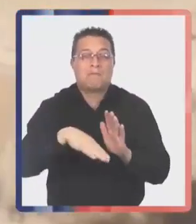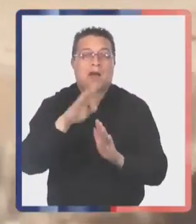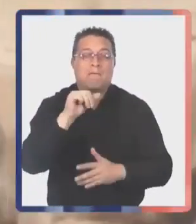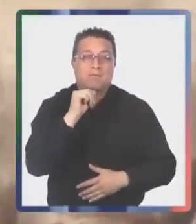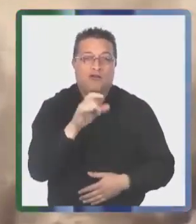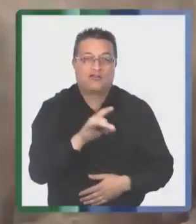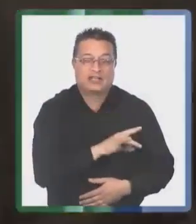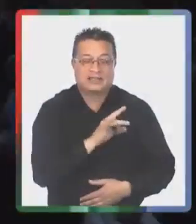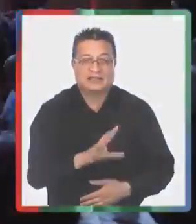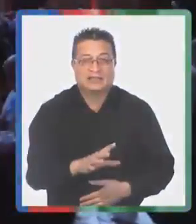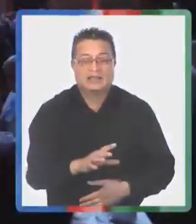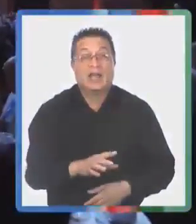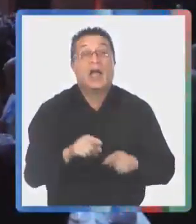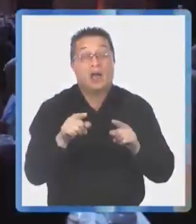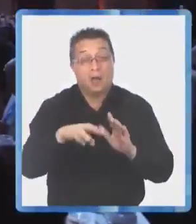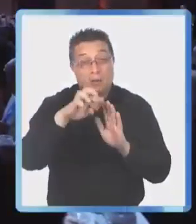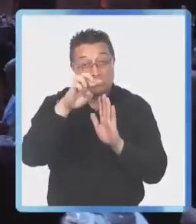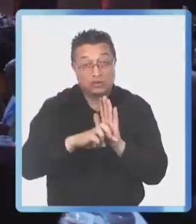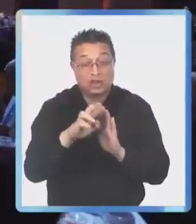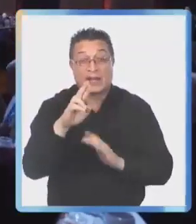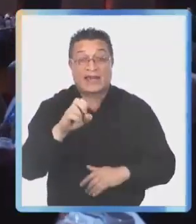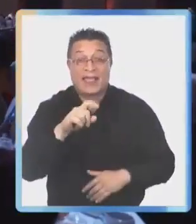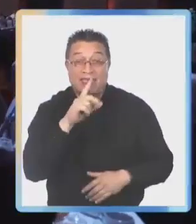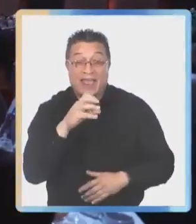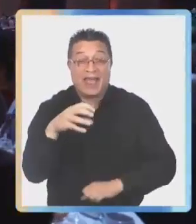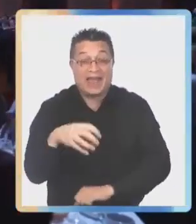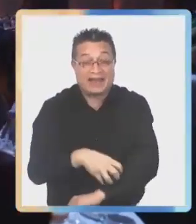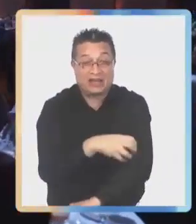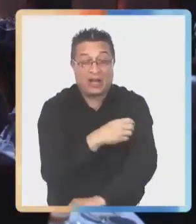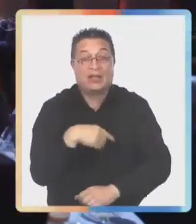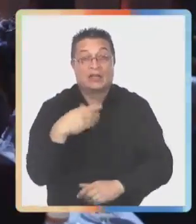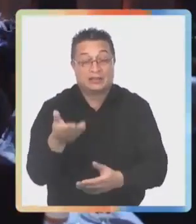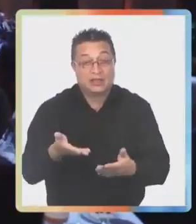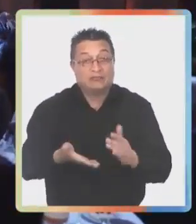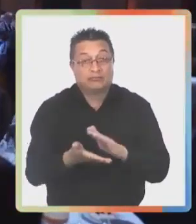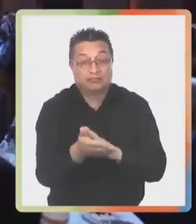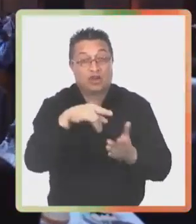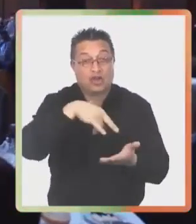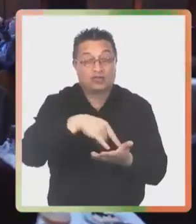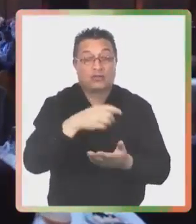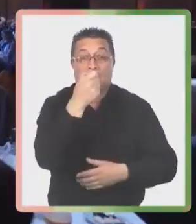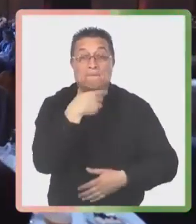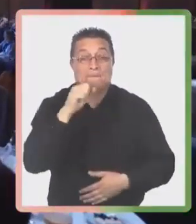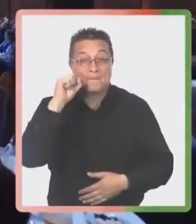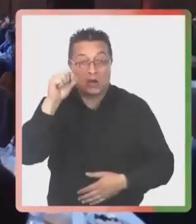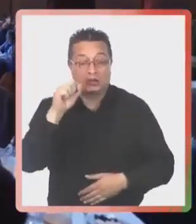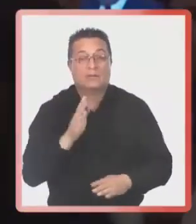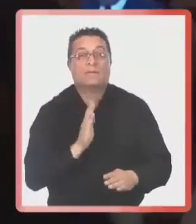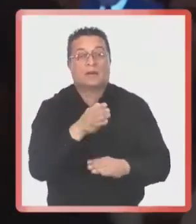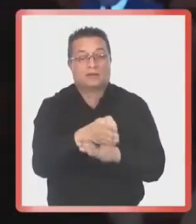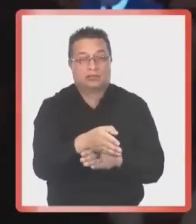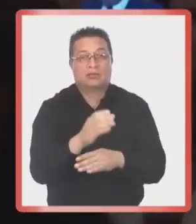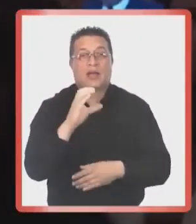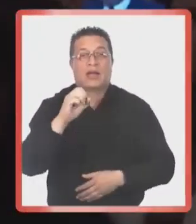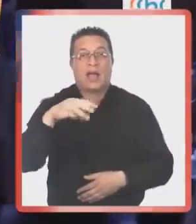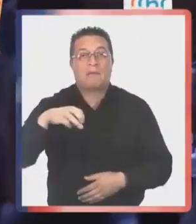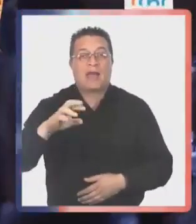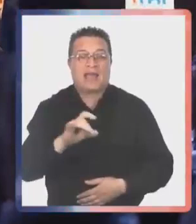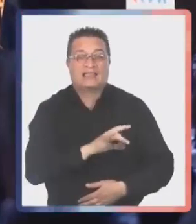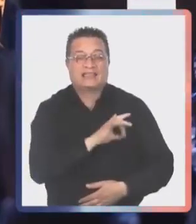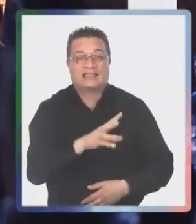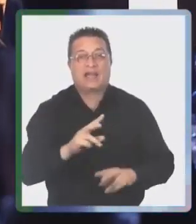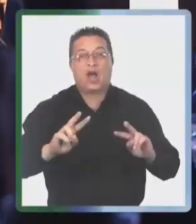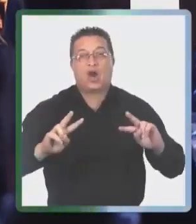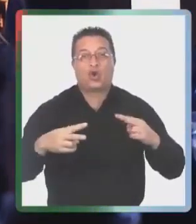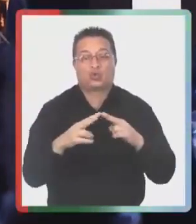pobres del país. Y mientras el proyecto de rentas regionales ingresaba al Congreso, el presidente Gabriel Boric asistía al encuentro con la Cámara Chilena